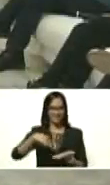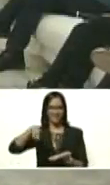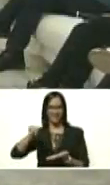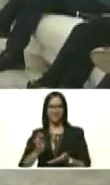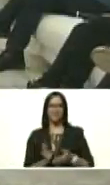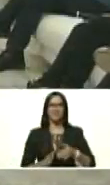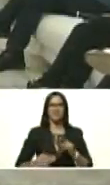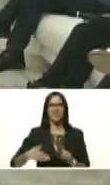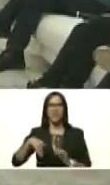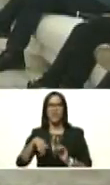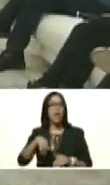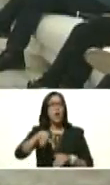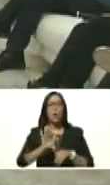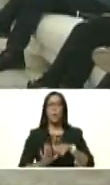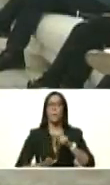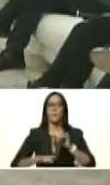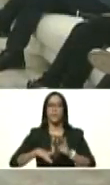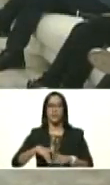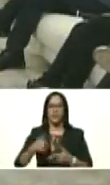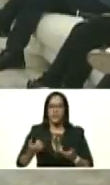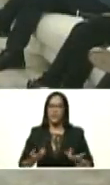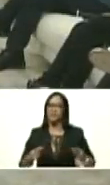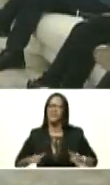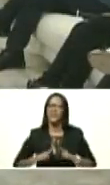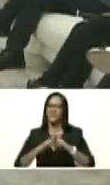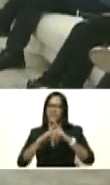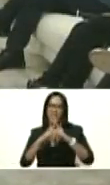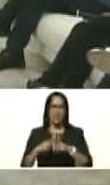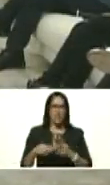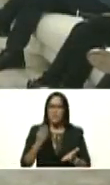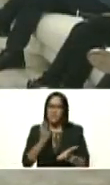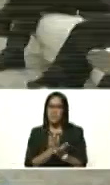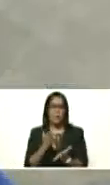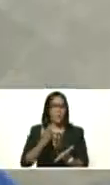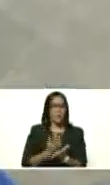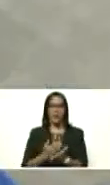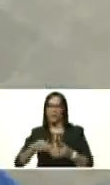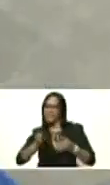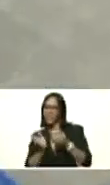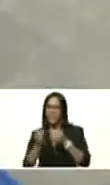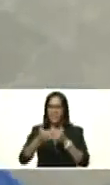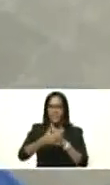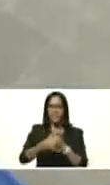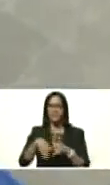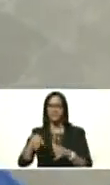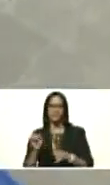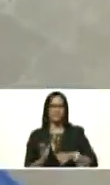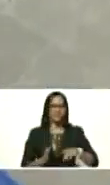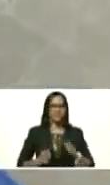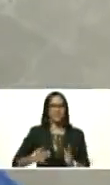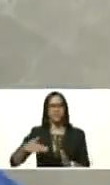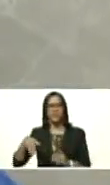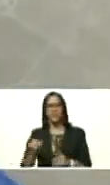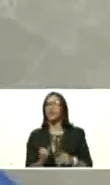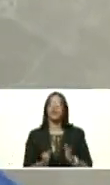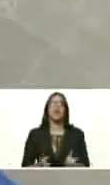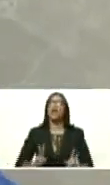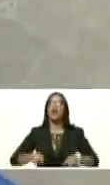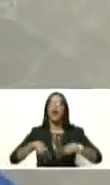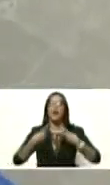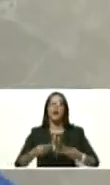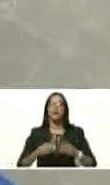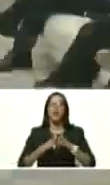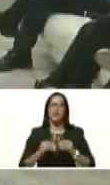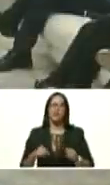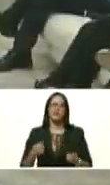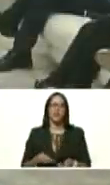es un país donde su gente siempre está sonriente, donde su gente lo da todo solo